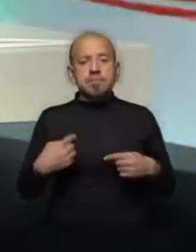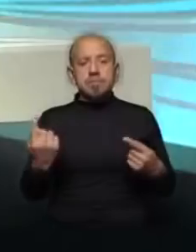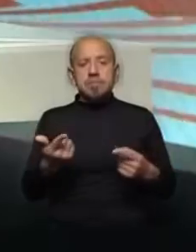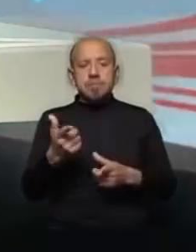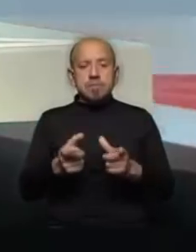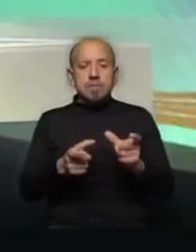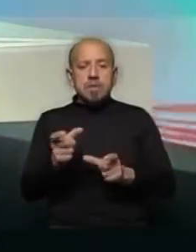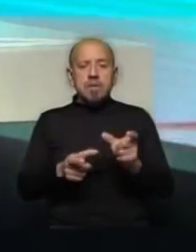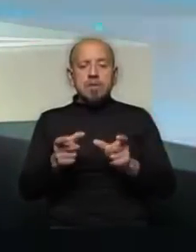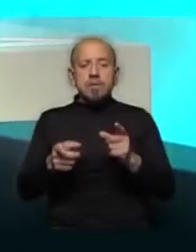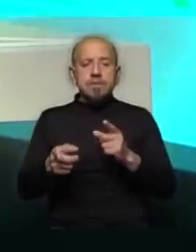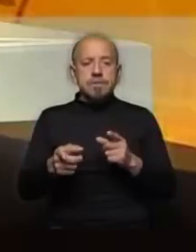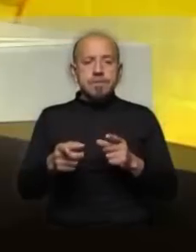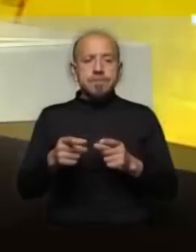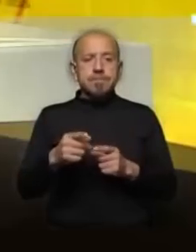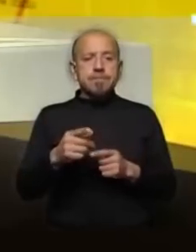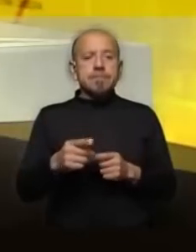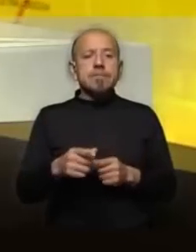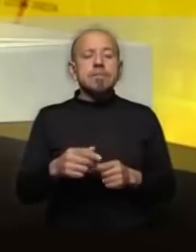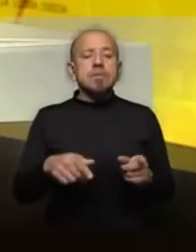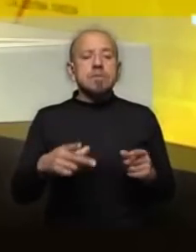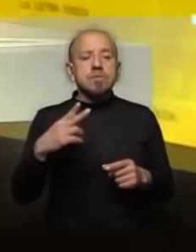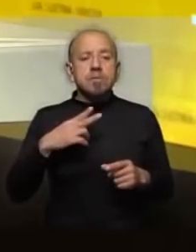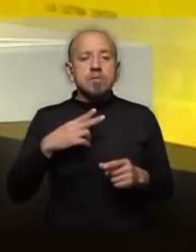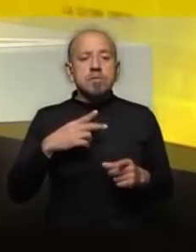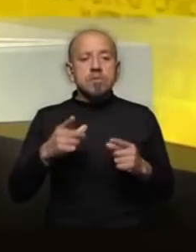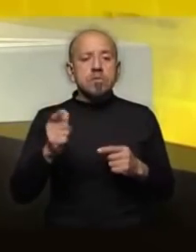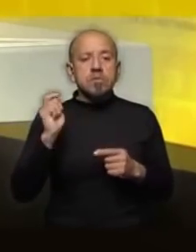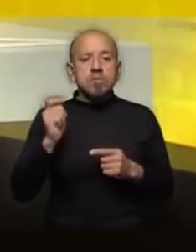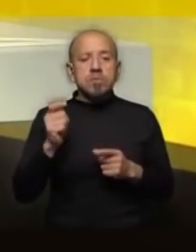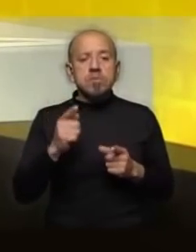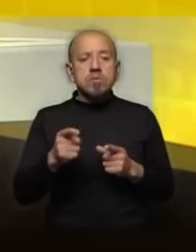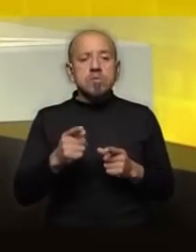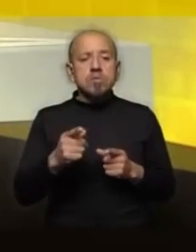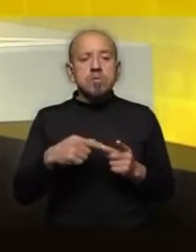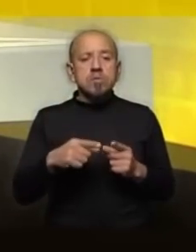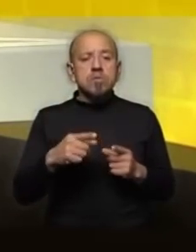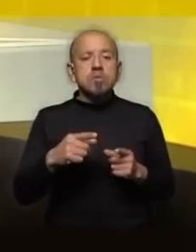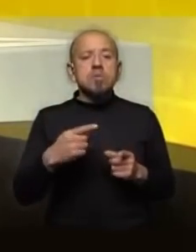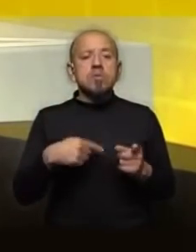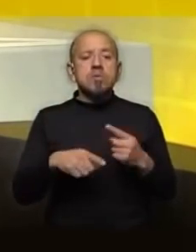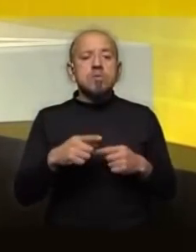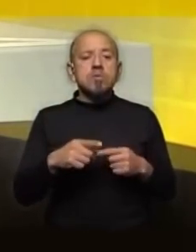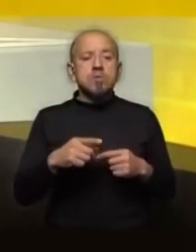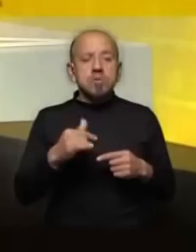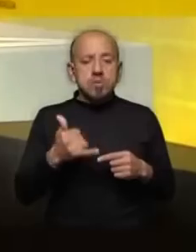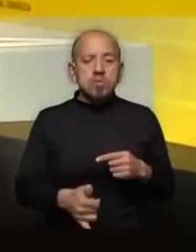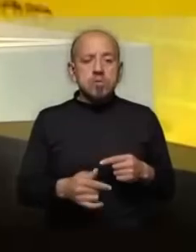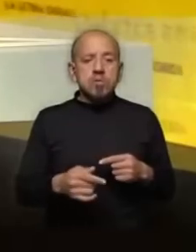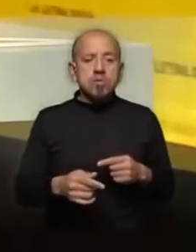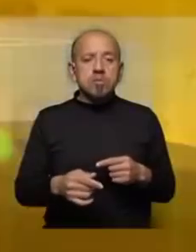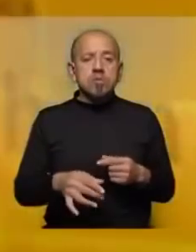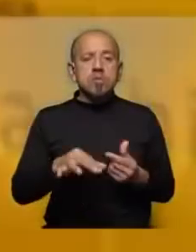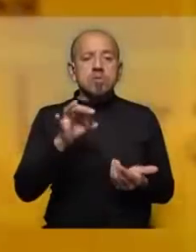cubierta por el usuario privado por el sector privado está cubierta por sector público y muchas veces de buena manera o sea tiene fortaleza ese